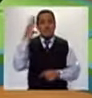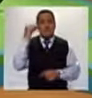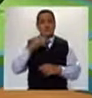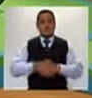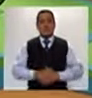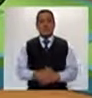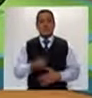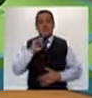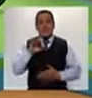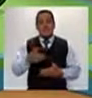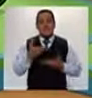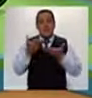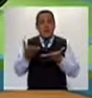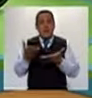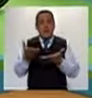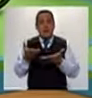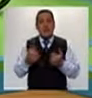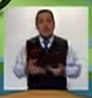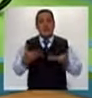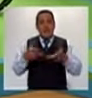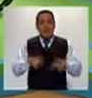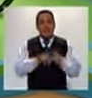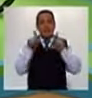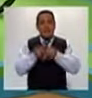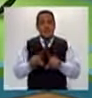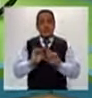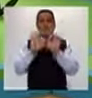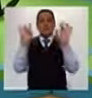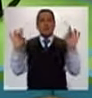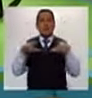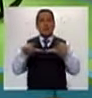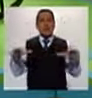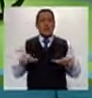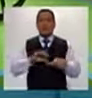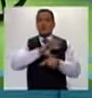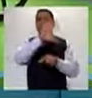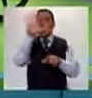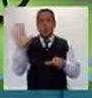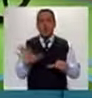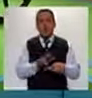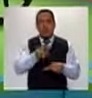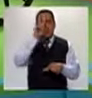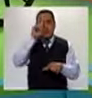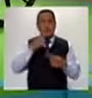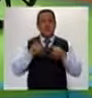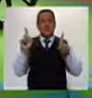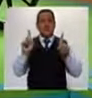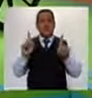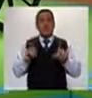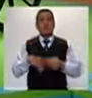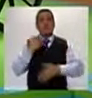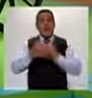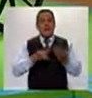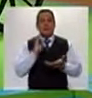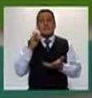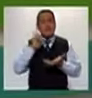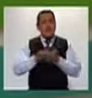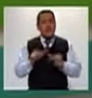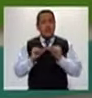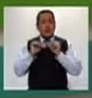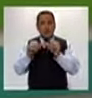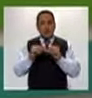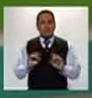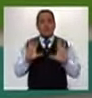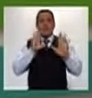se va a llevar también a otra región es decir a toda la región hacia perú pero van a ser las que continúen